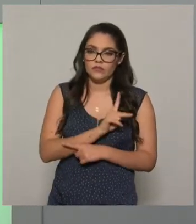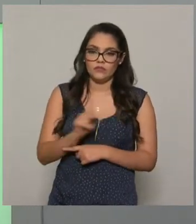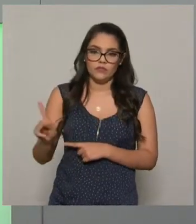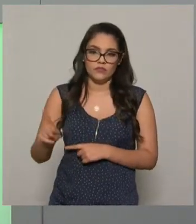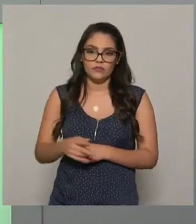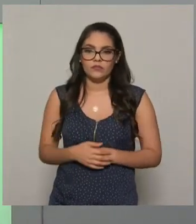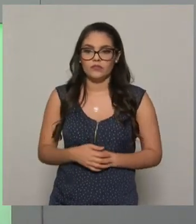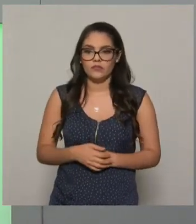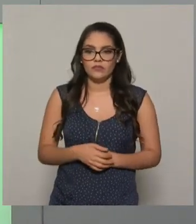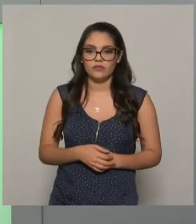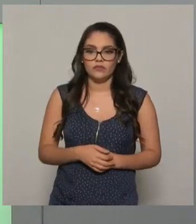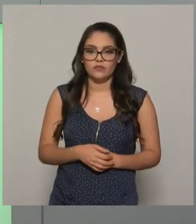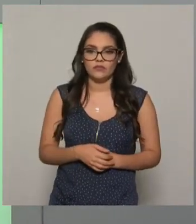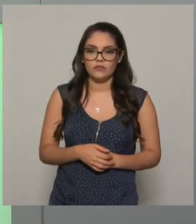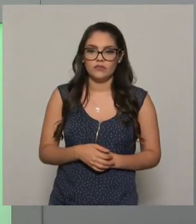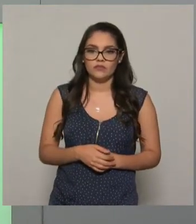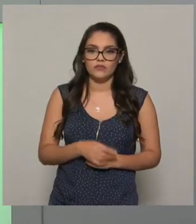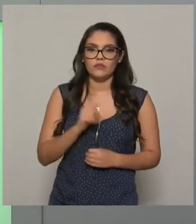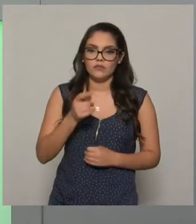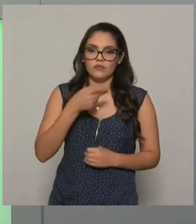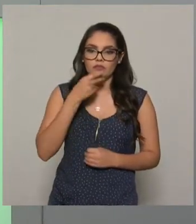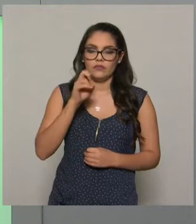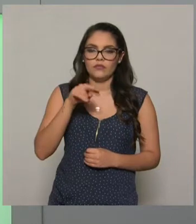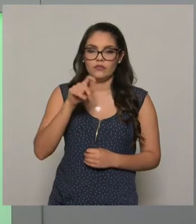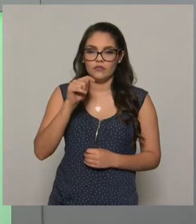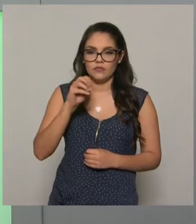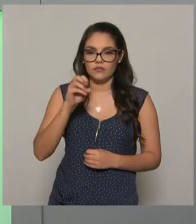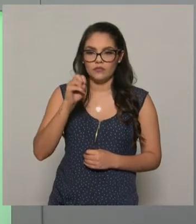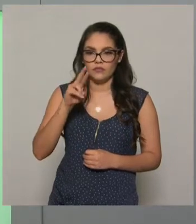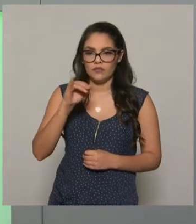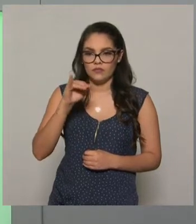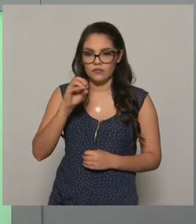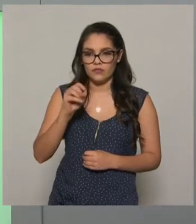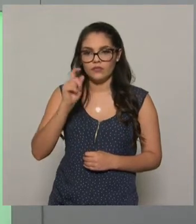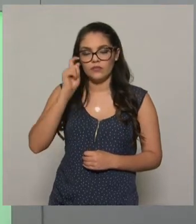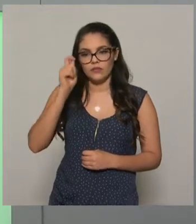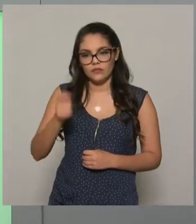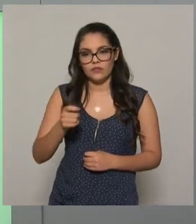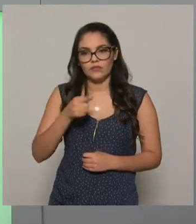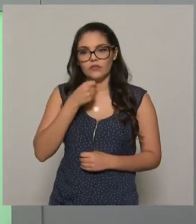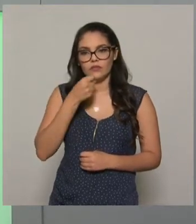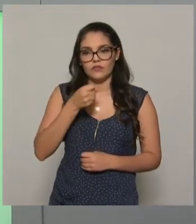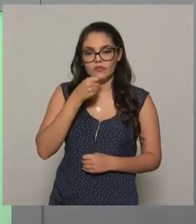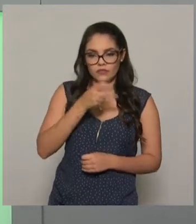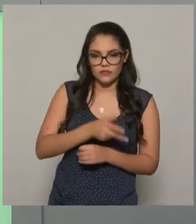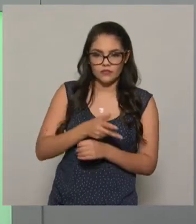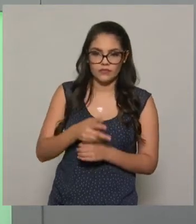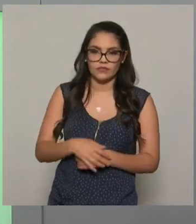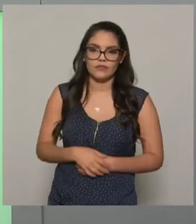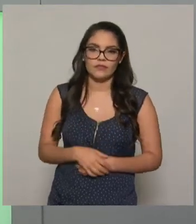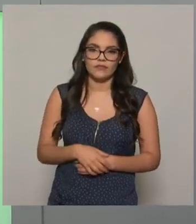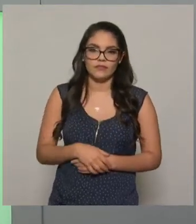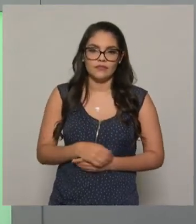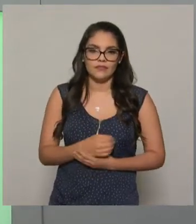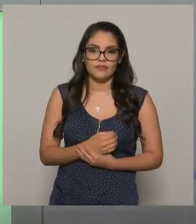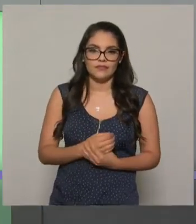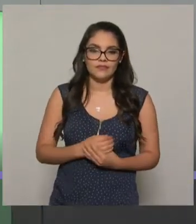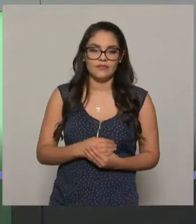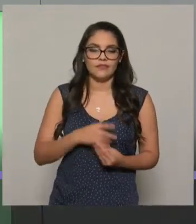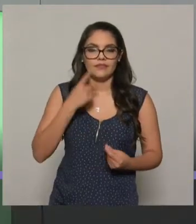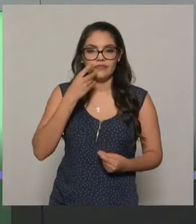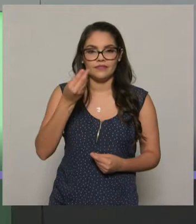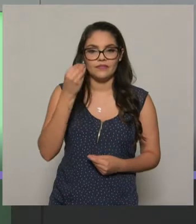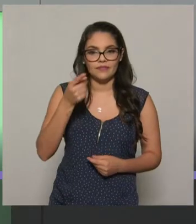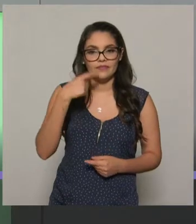bueno... Presento también a Ernesto Osorio, periodista, por supuesto, ya te ando pidiendo los datos. No te preocupes. Mira, pues de acuerdo con el reporte anual de